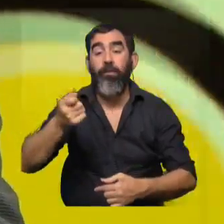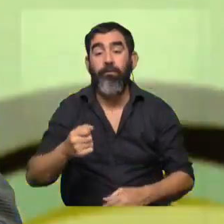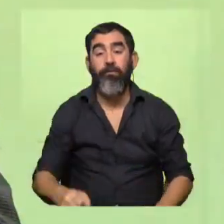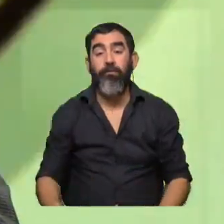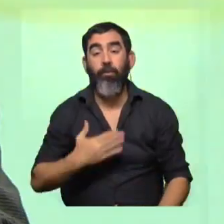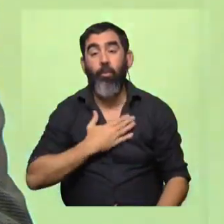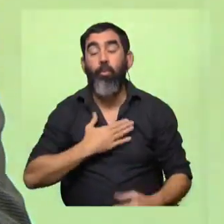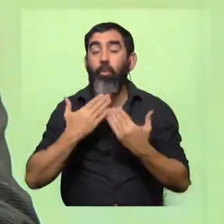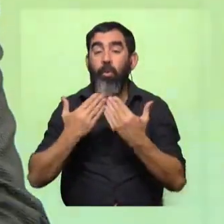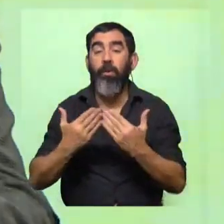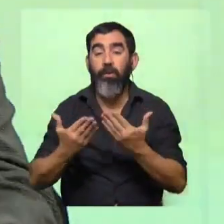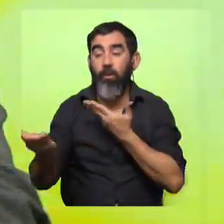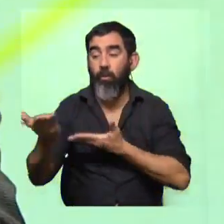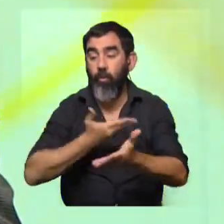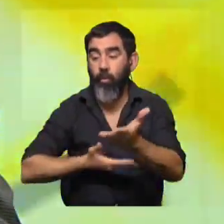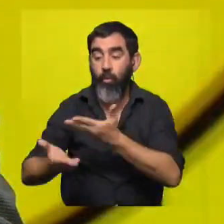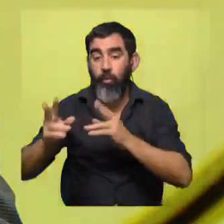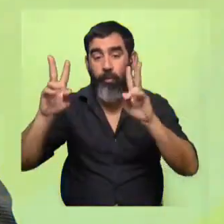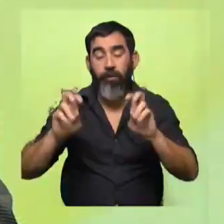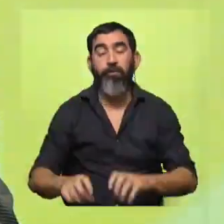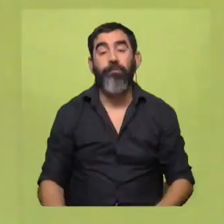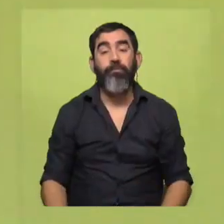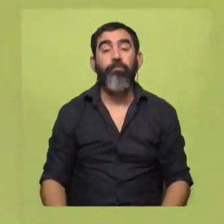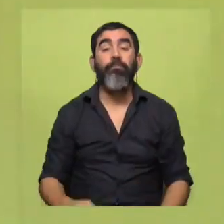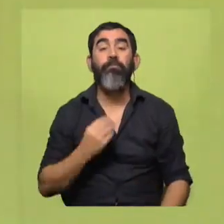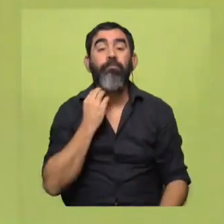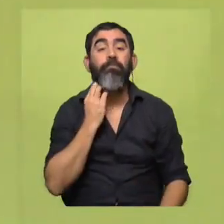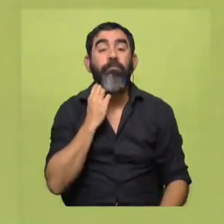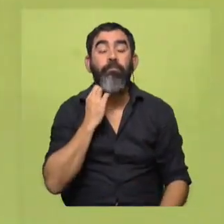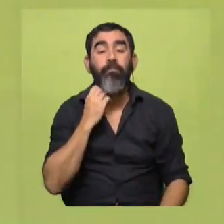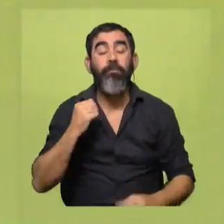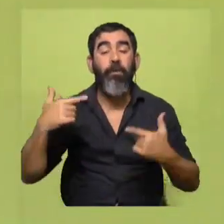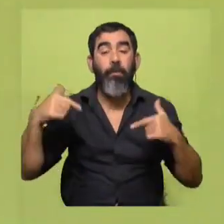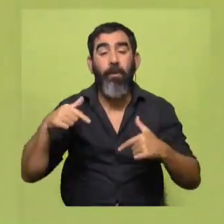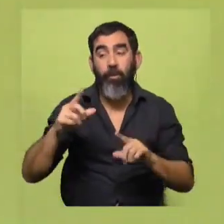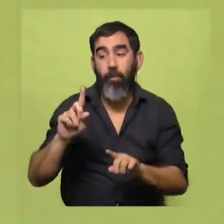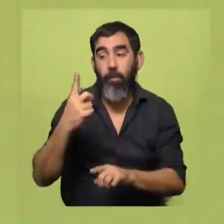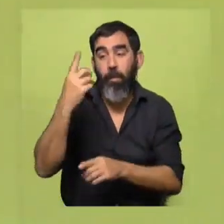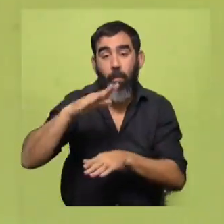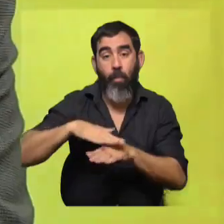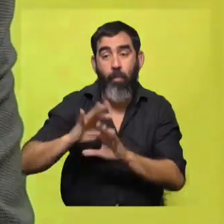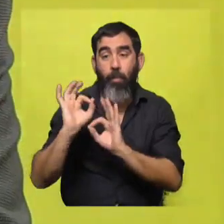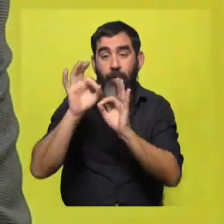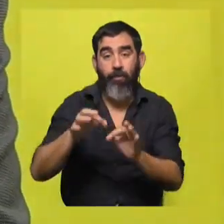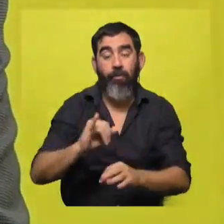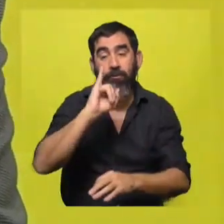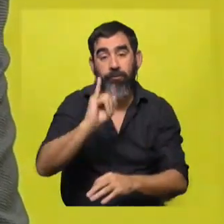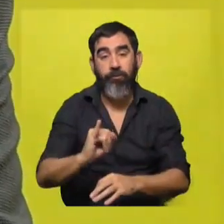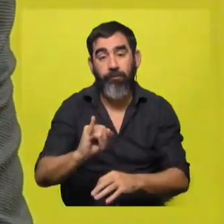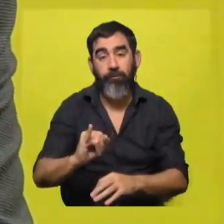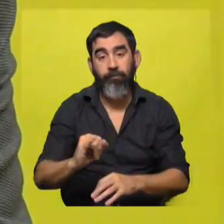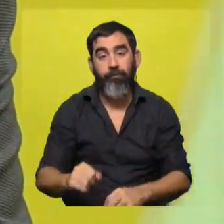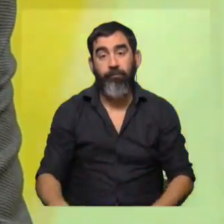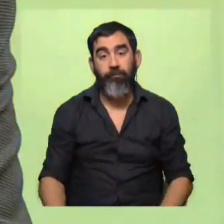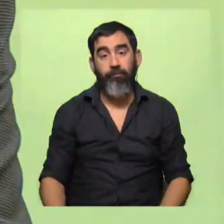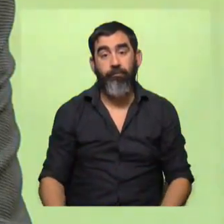placer, muchas gracias y un gusto compartir este espacio contigo. Amarilla, en el Ministerio desde la creación, desde el minuto cero. Sí, exacto. En